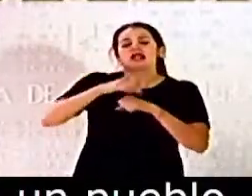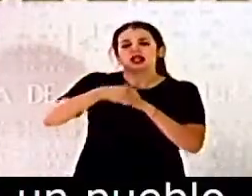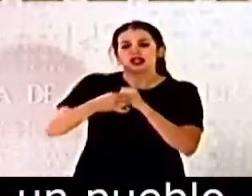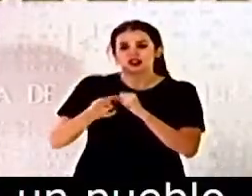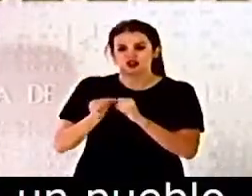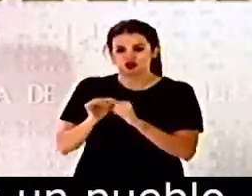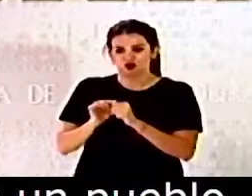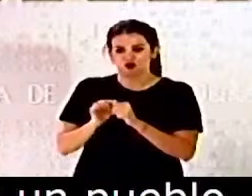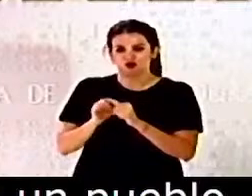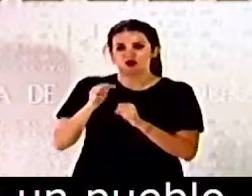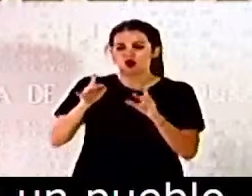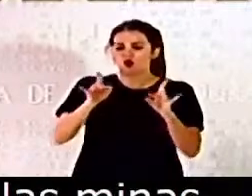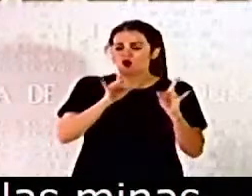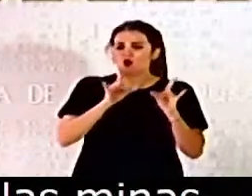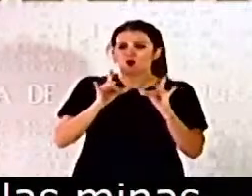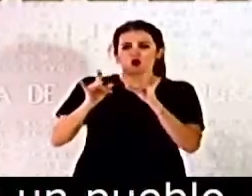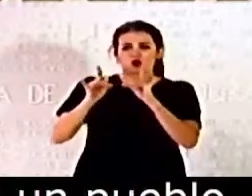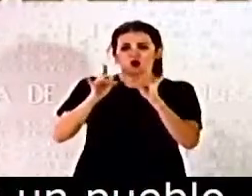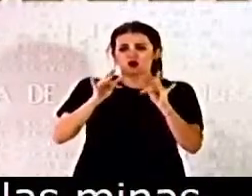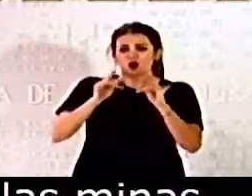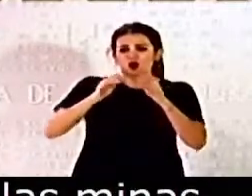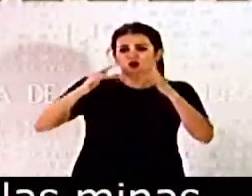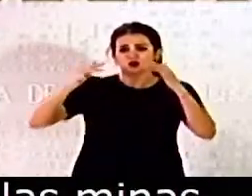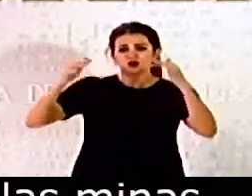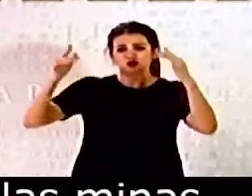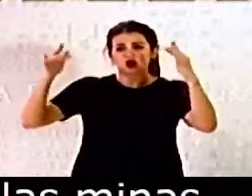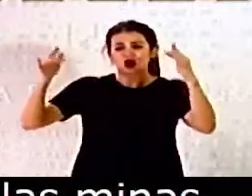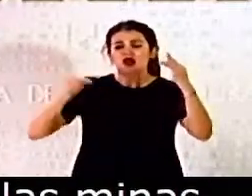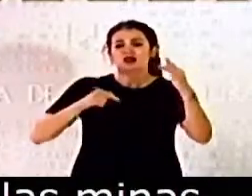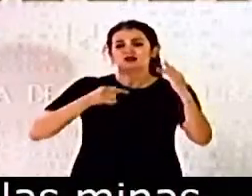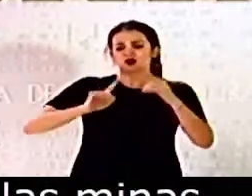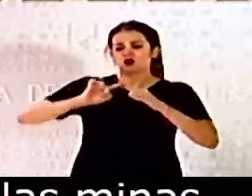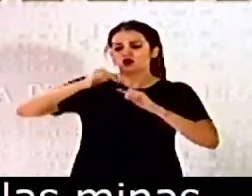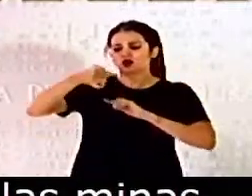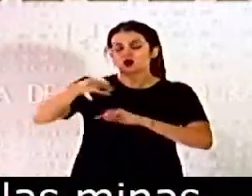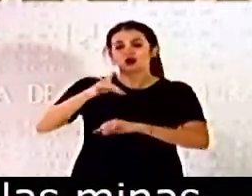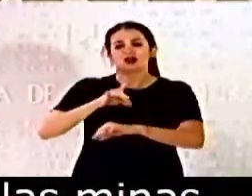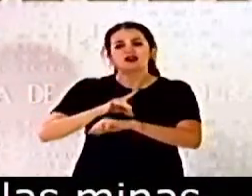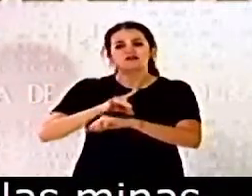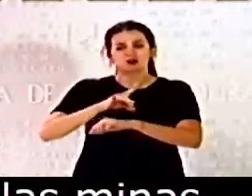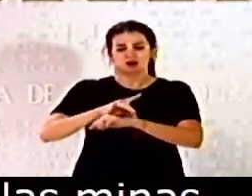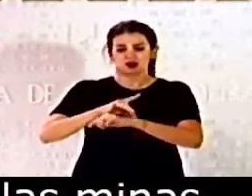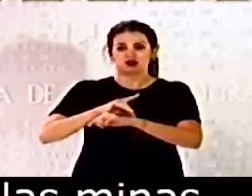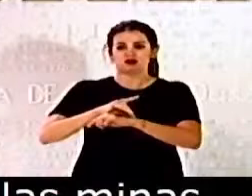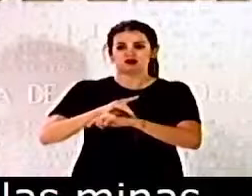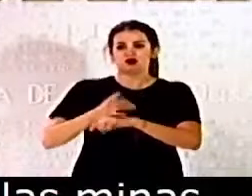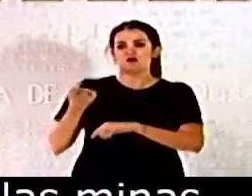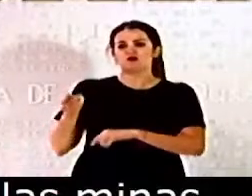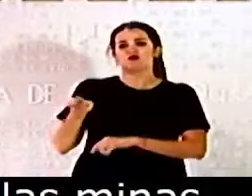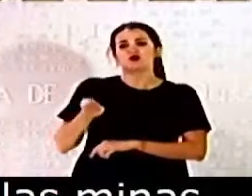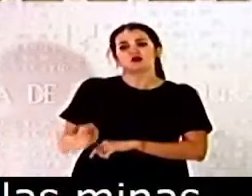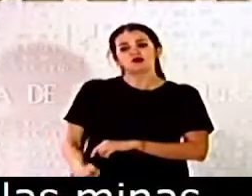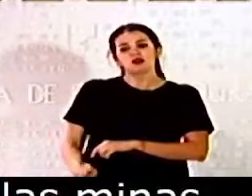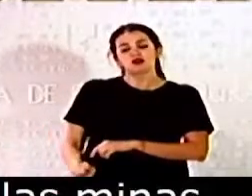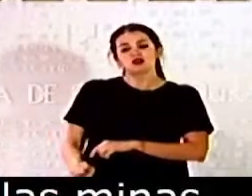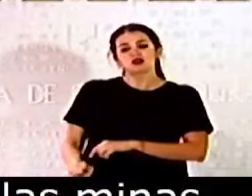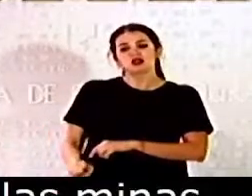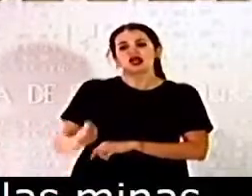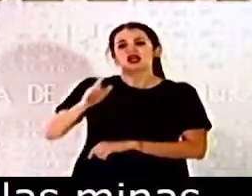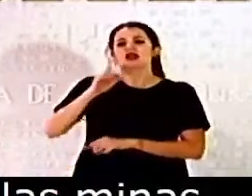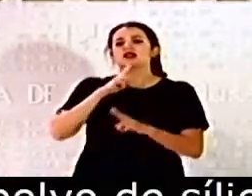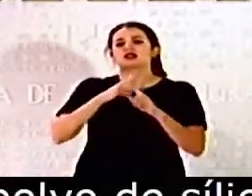produce polvo de sílice en suspensión y que eso lleva a una enfermedad profesional que es la